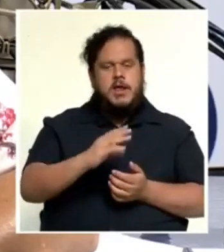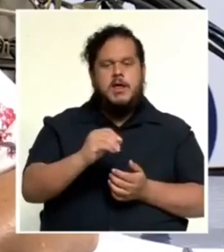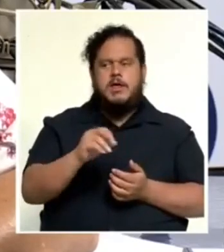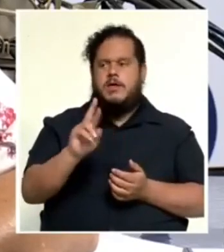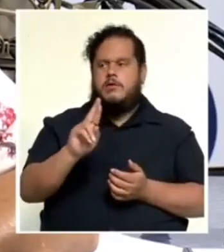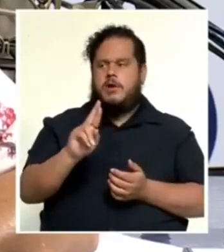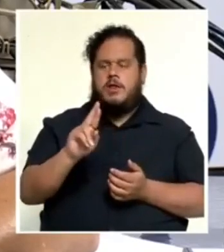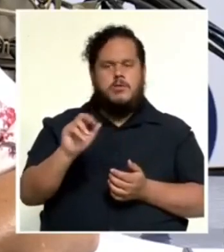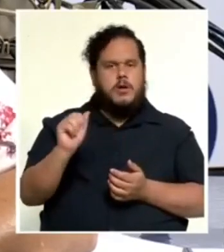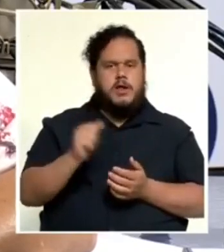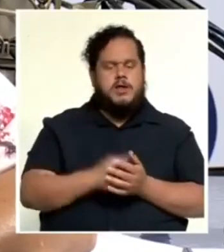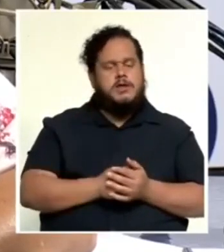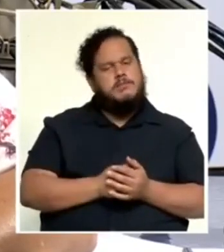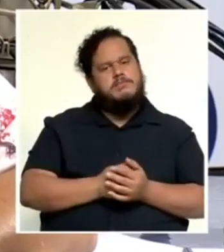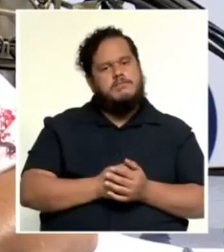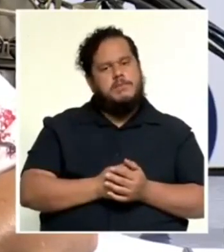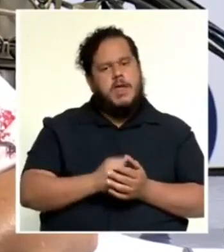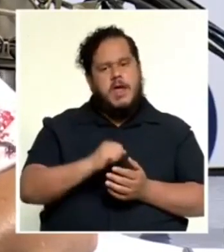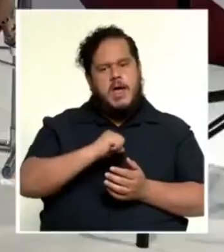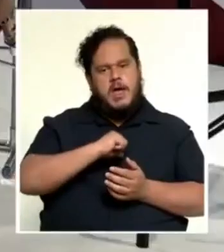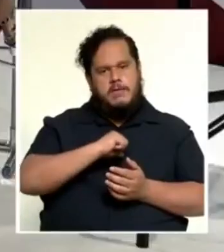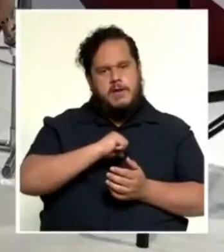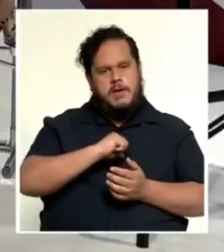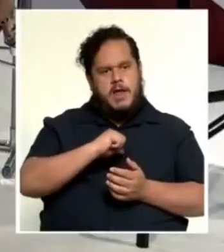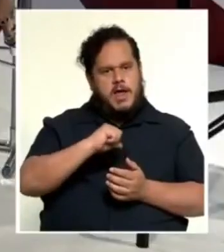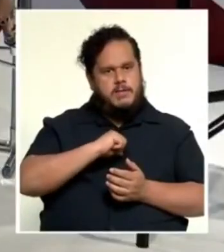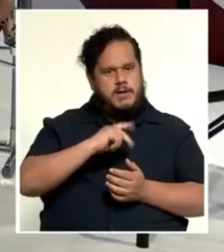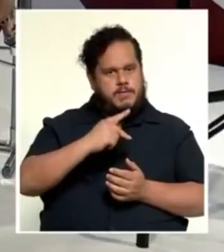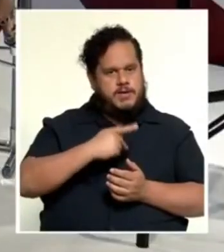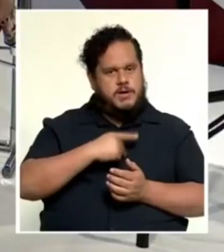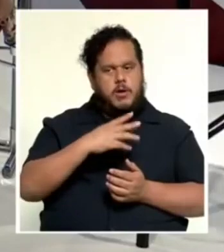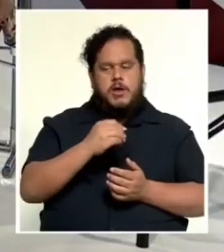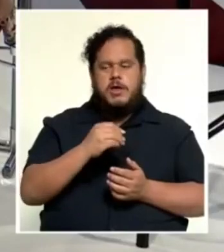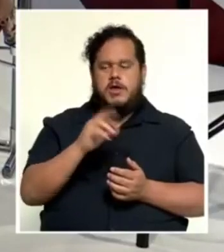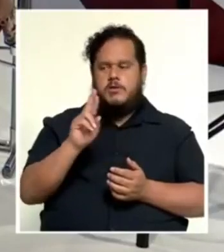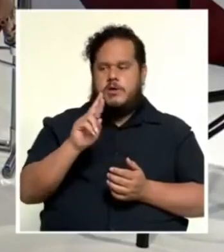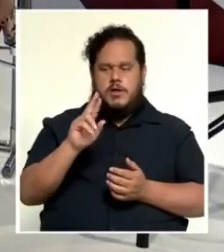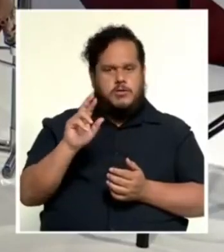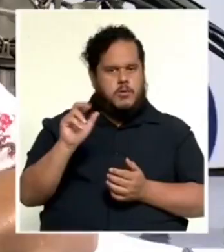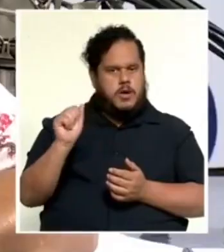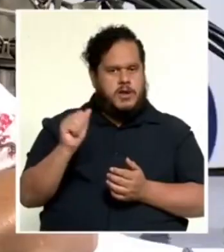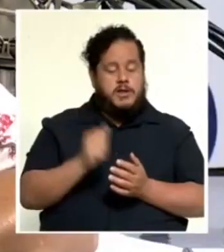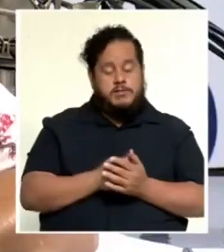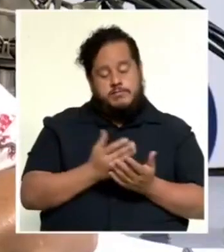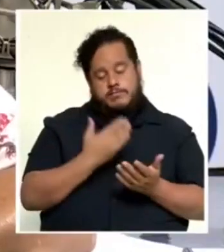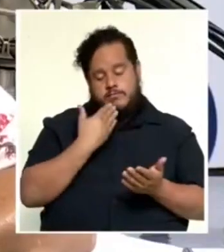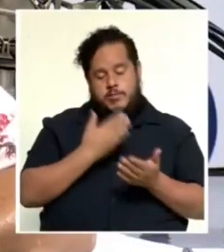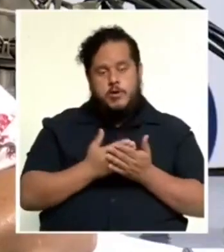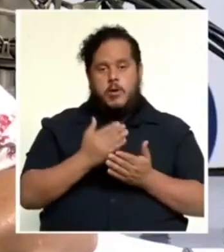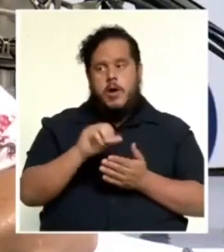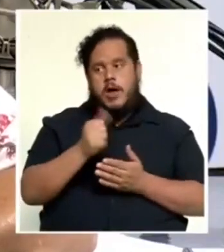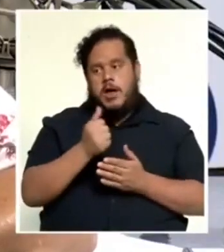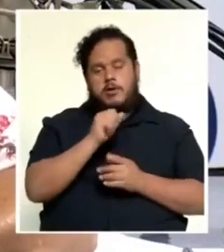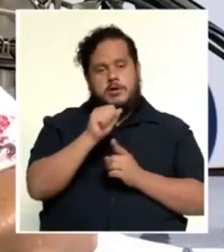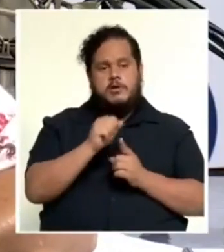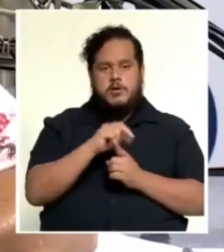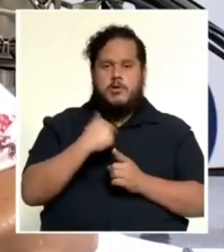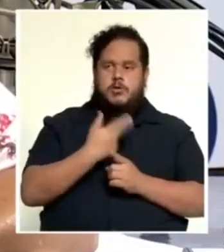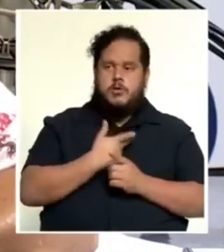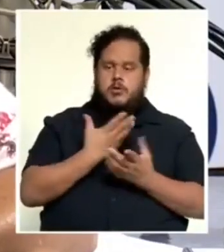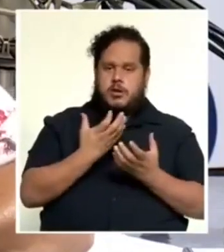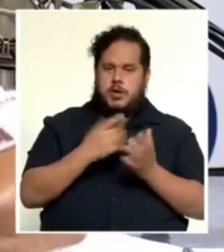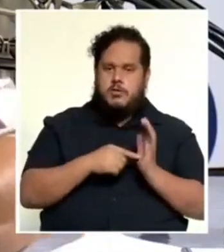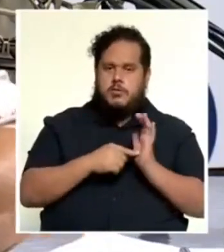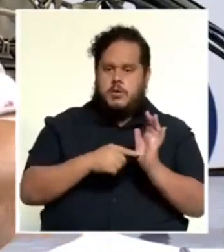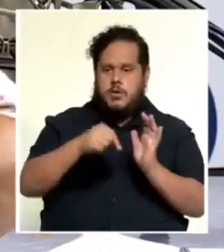Rolando Araya, recuérdense. Absolutamente. No fue hace tanto. Bueno, hay otro cuadro muy interesante que queremos ponerles en perspectiva